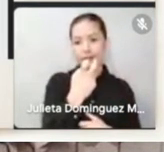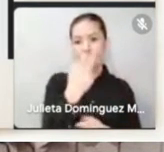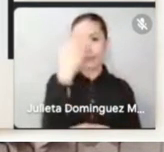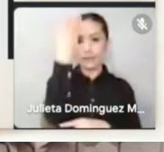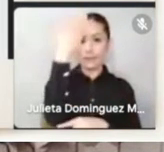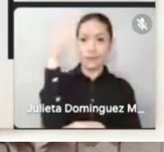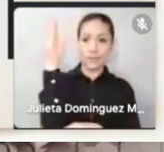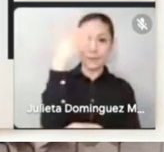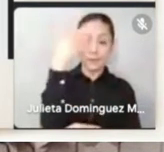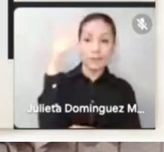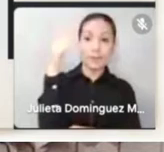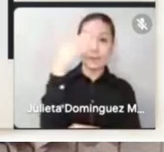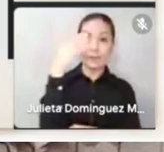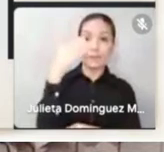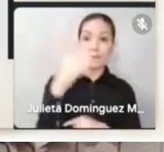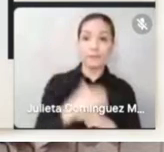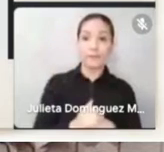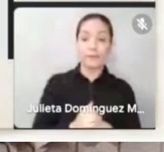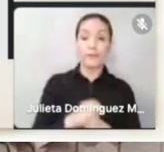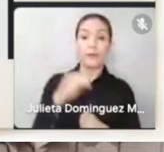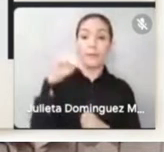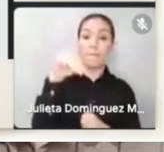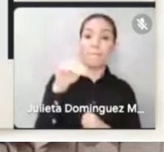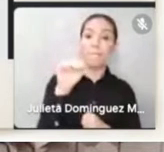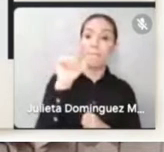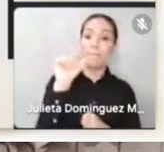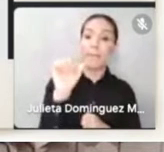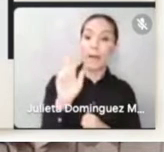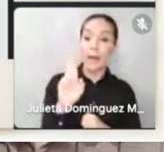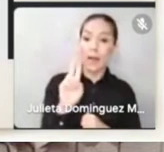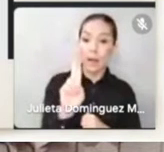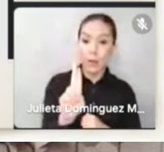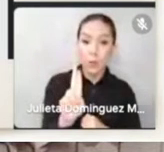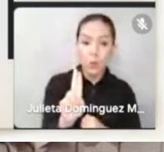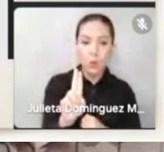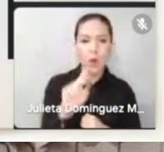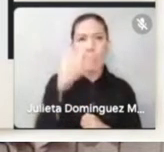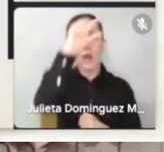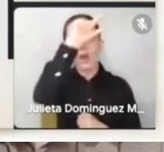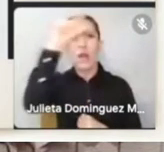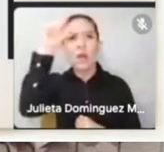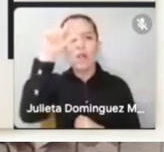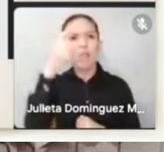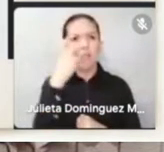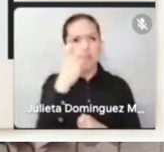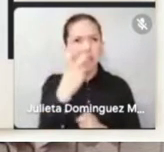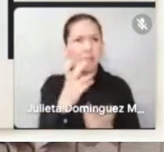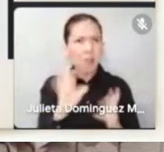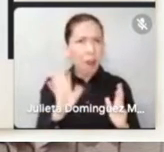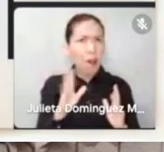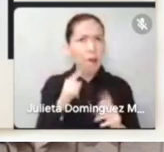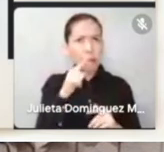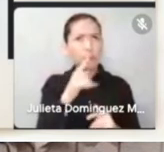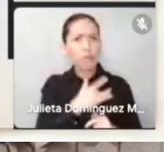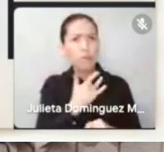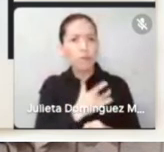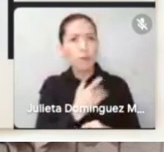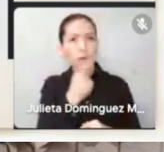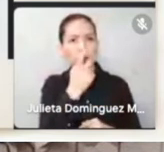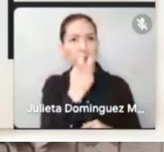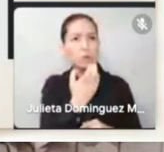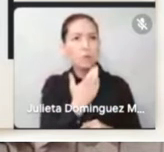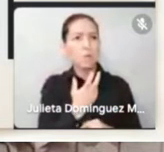patrio, específicamente el vocablo maru, no cumple con los requisitos legales y jurisprudenciales para ser considerado como un acto